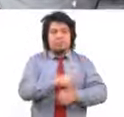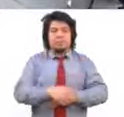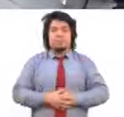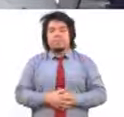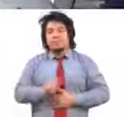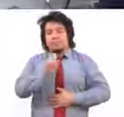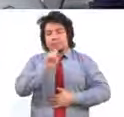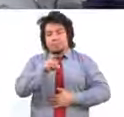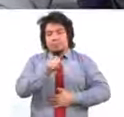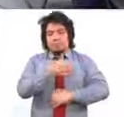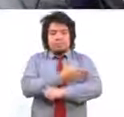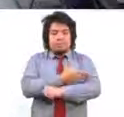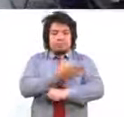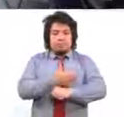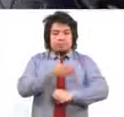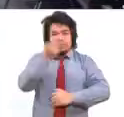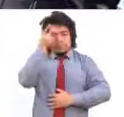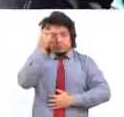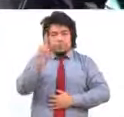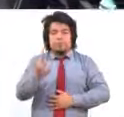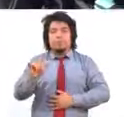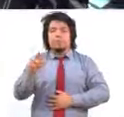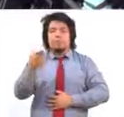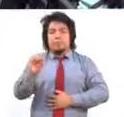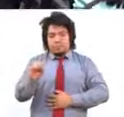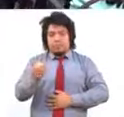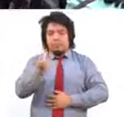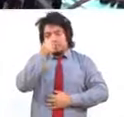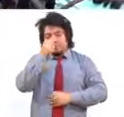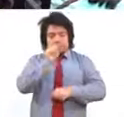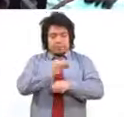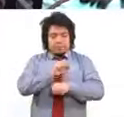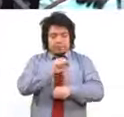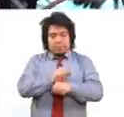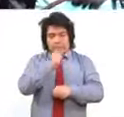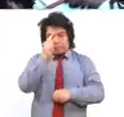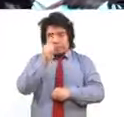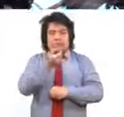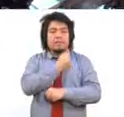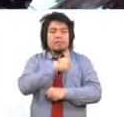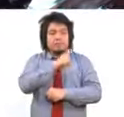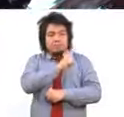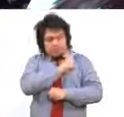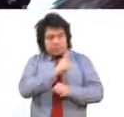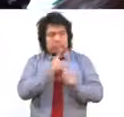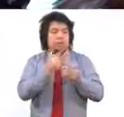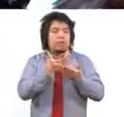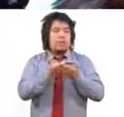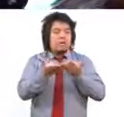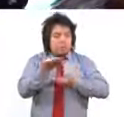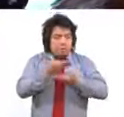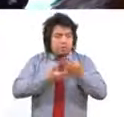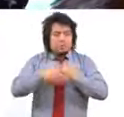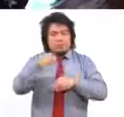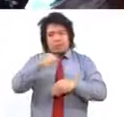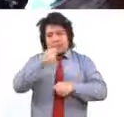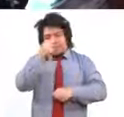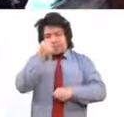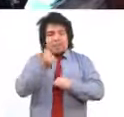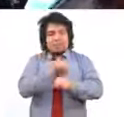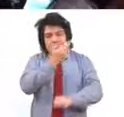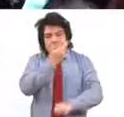También nos acompaña el doctor Ricardo Barreiro, subsecretario de Prestación de Servicios Médicos e Insumos de la Secretaría de Salud de nuestra